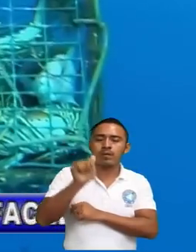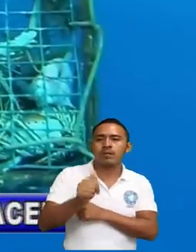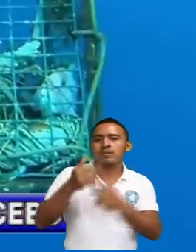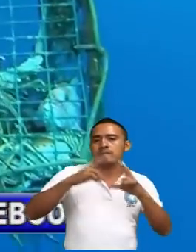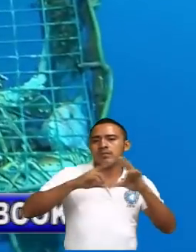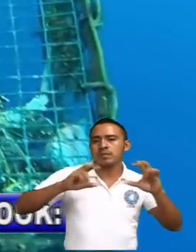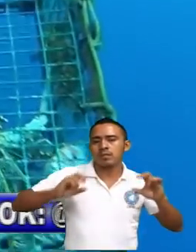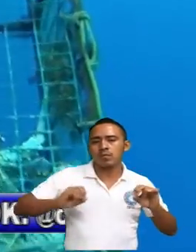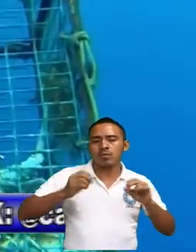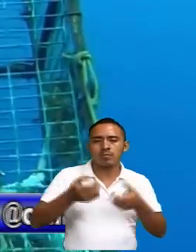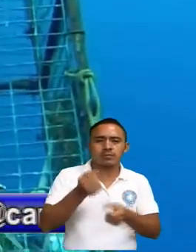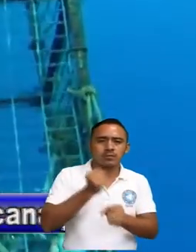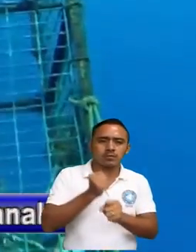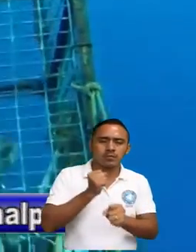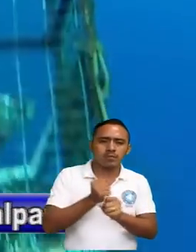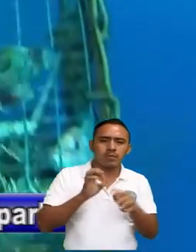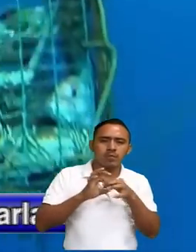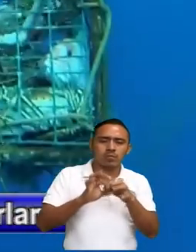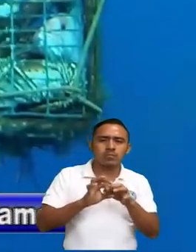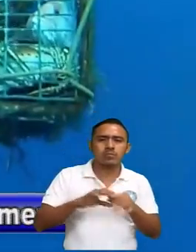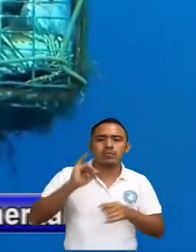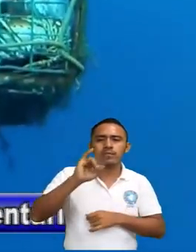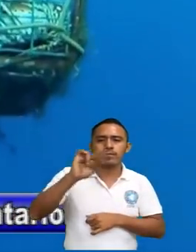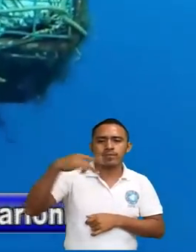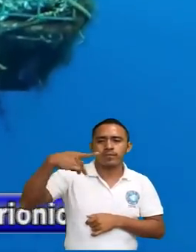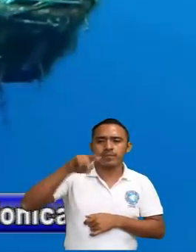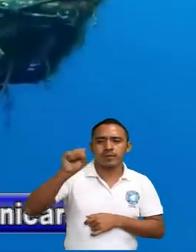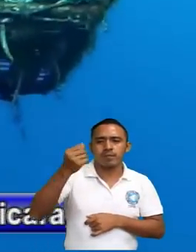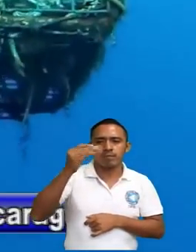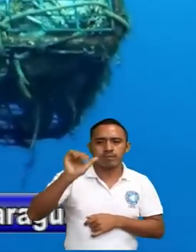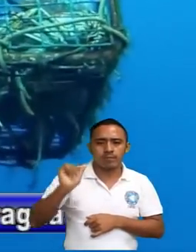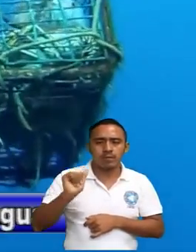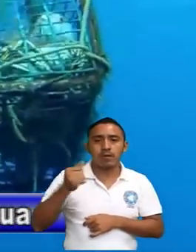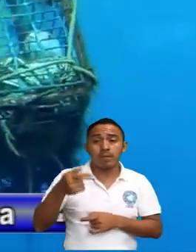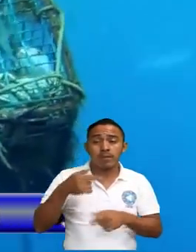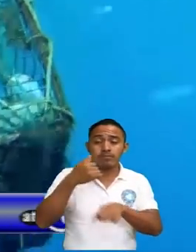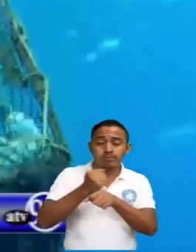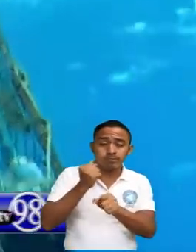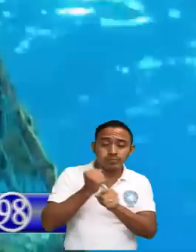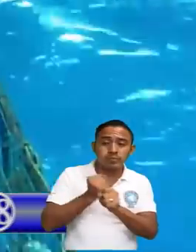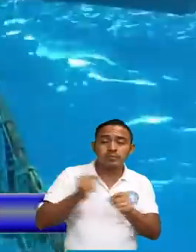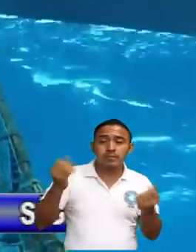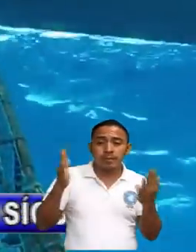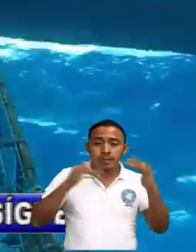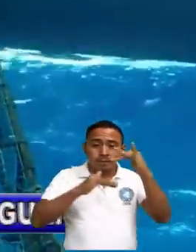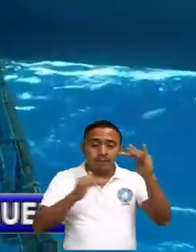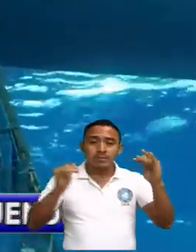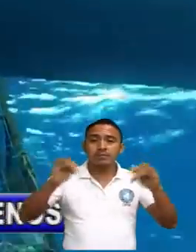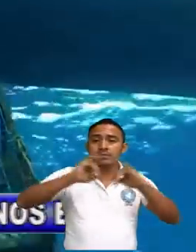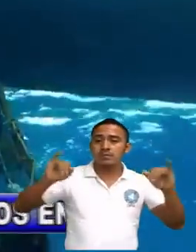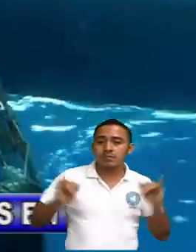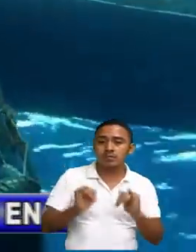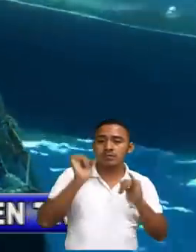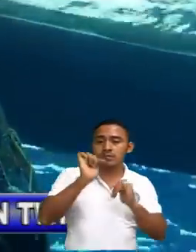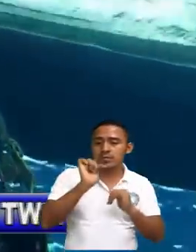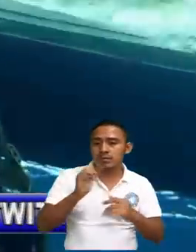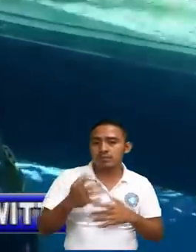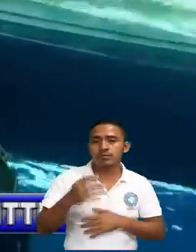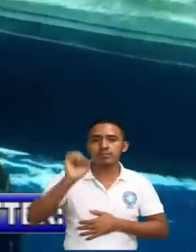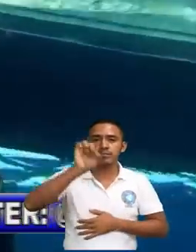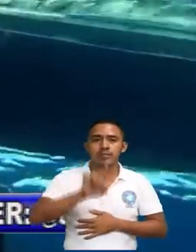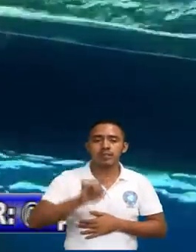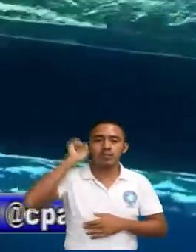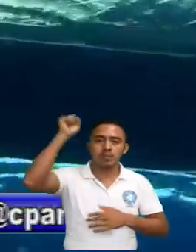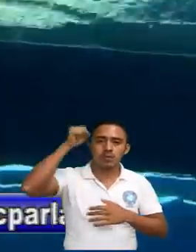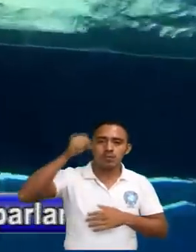Instituto Nicaragüense de la Pesca y la Acuicultura, trabaja para lograr la certificación internacional de este recurso. Este 1 de